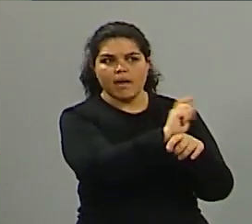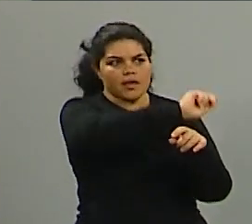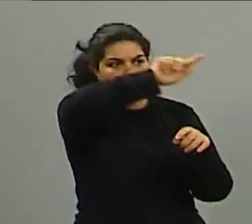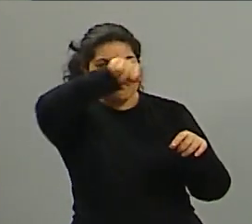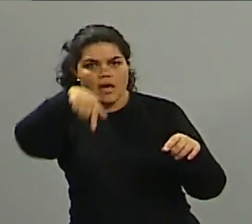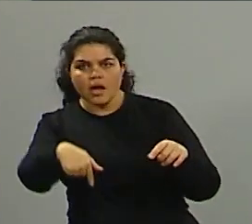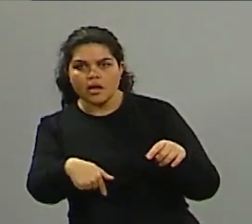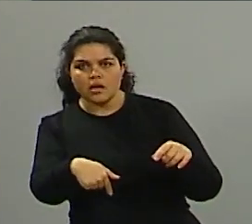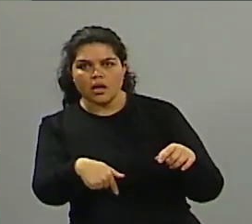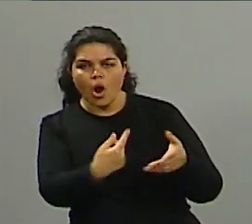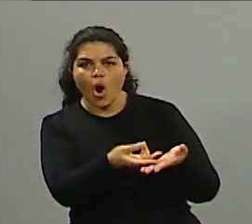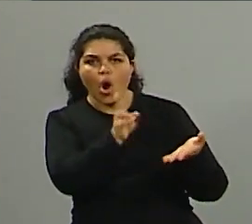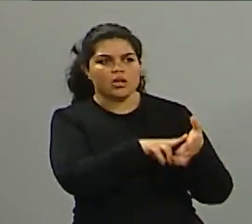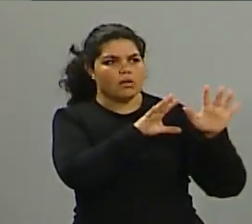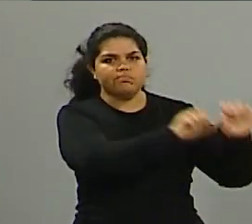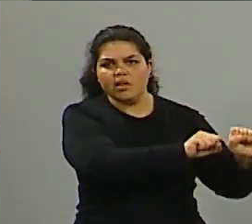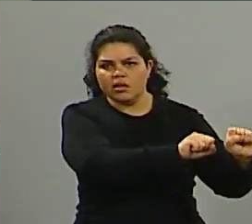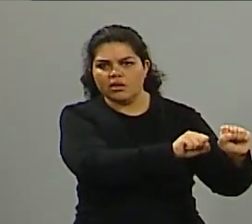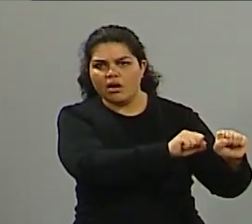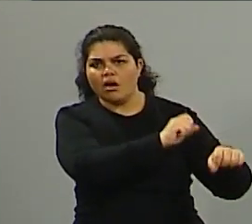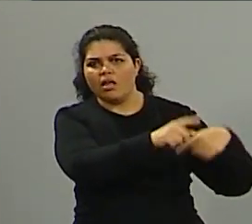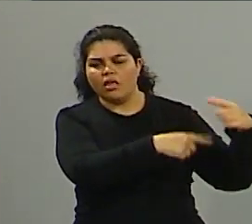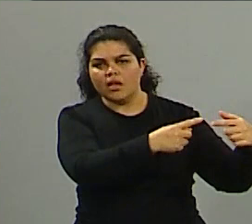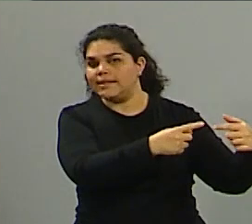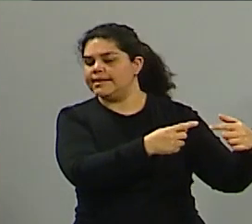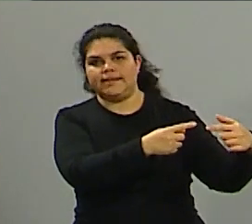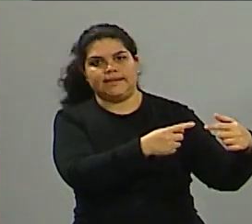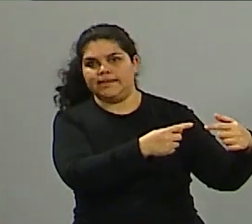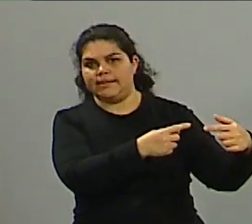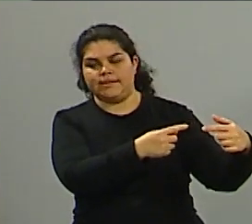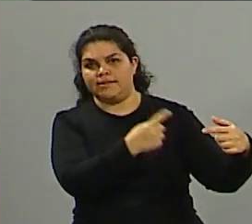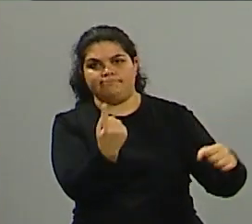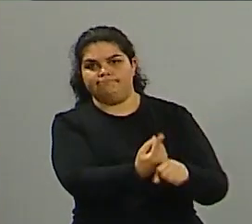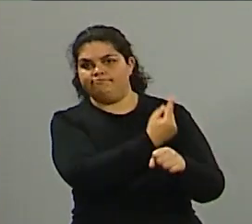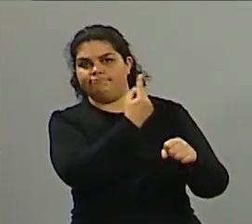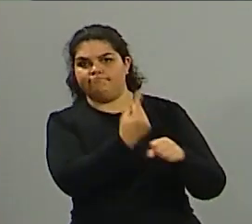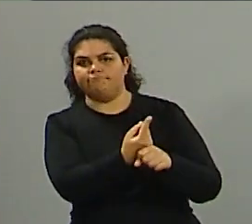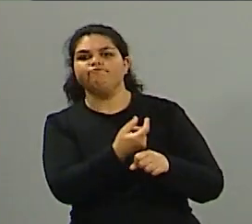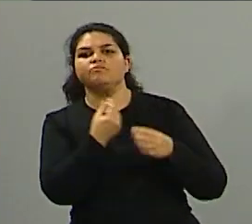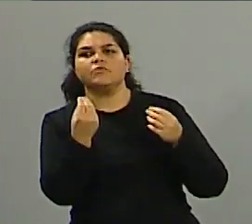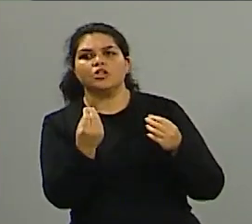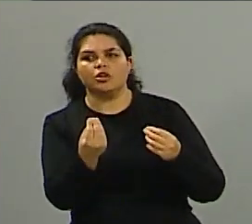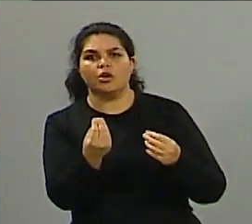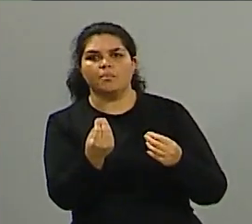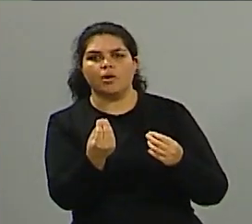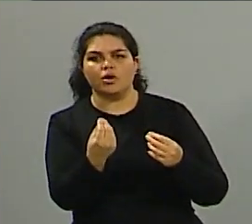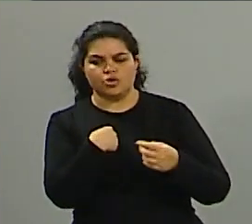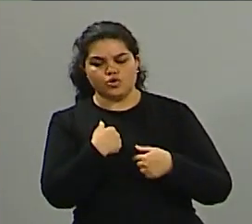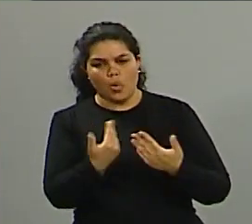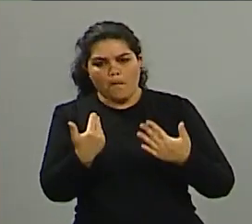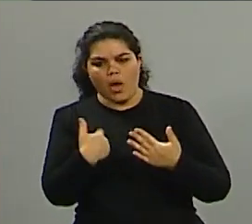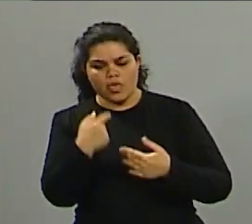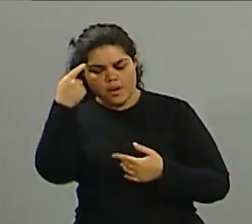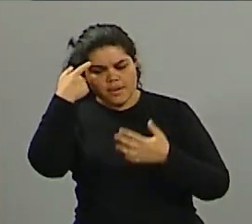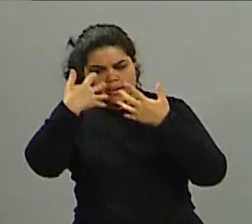a pensar, bueno, si yo estoy pensando cruzar la cordillera y derrotar por la cordillera, ¿por qué ellos no pueden estar pensando lo mismo?